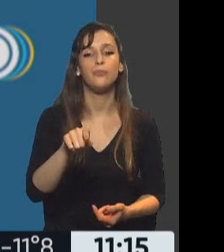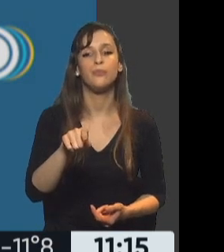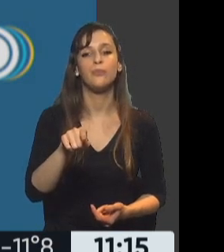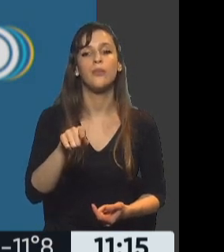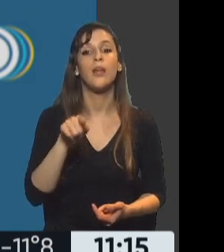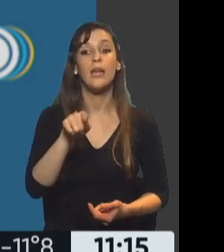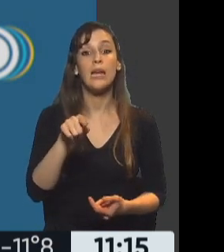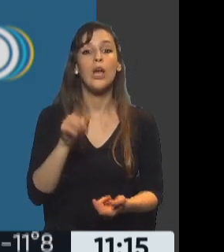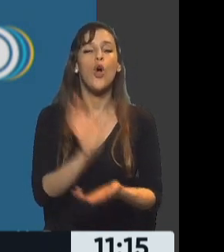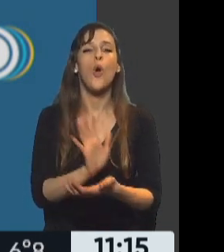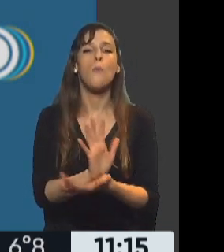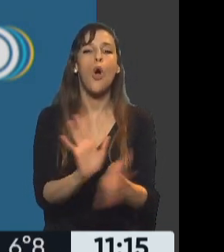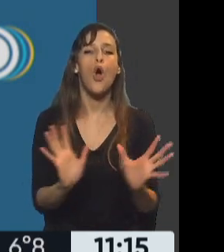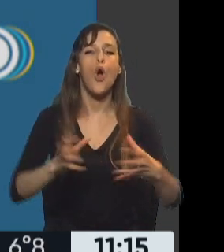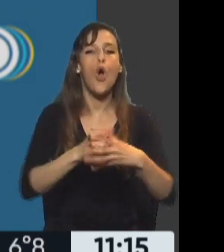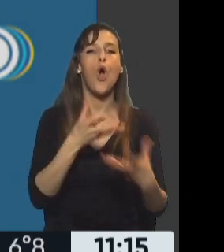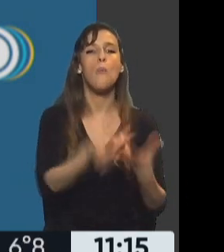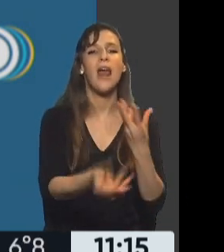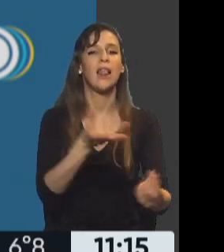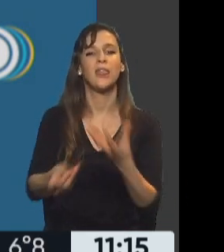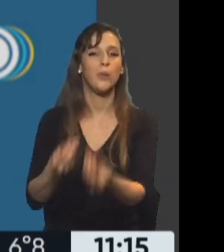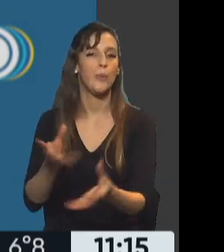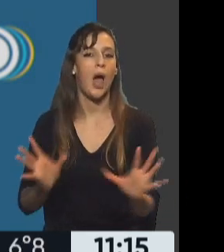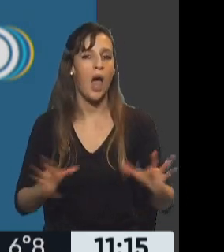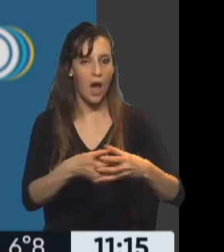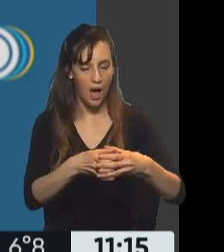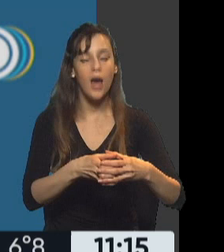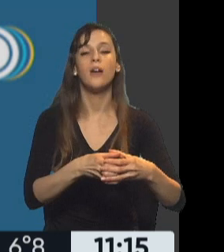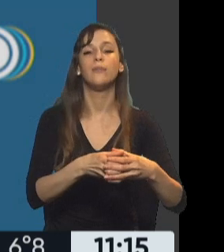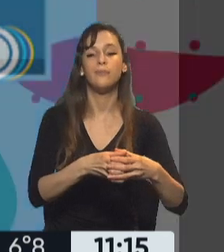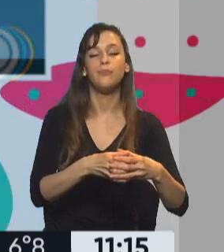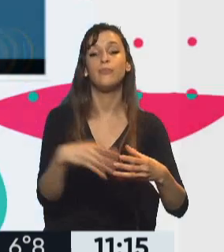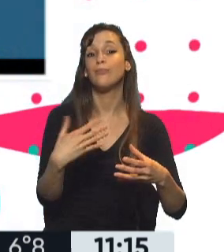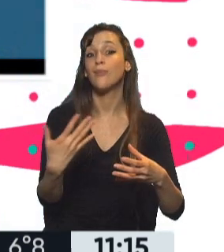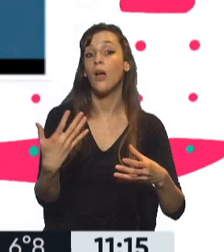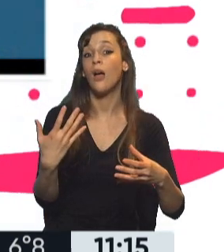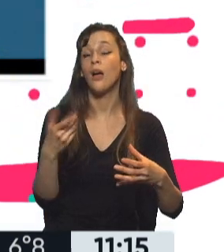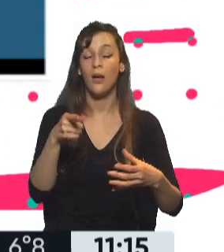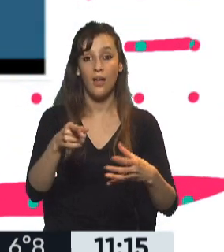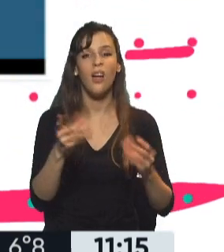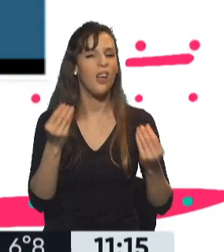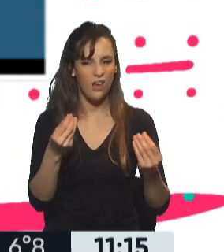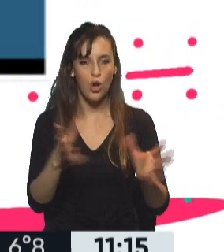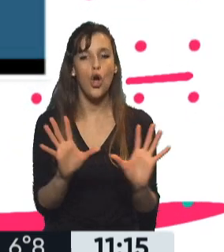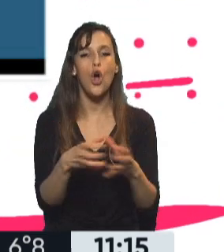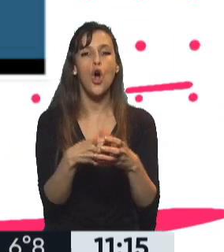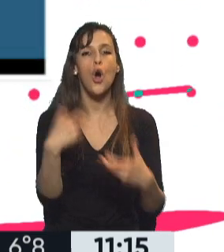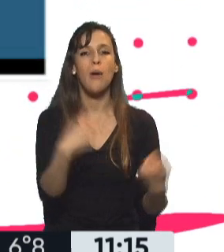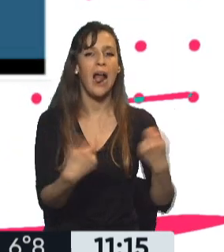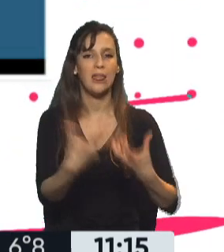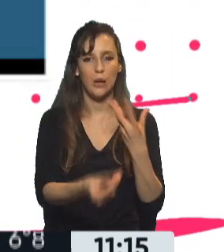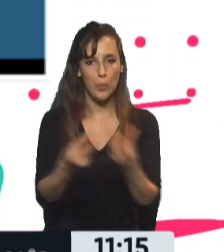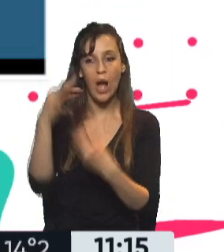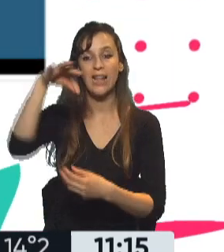de esta suerte de cooperativa, de gran cooperativa, junto con El Descubridor, que es una cooperativa de teatro y trabajo en